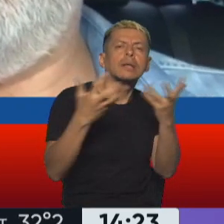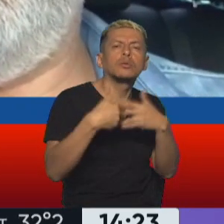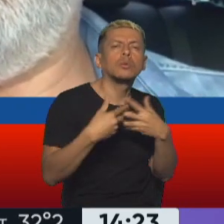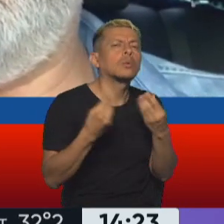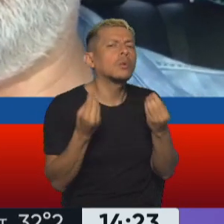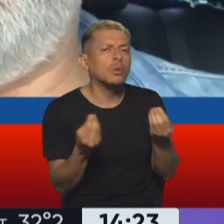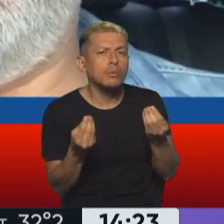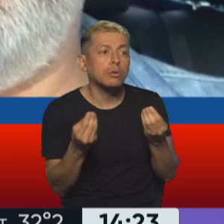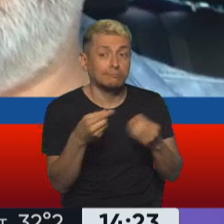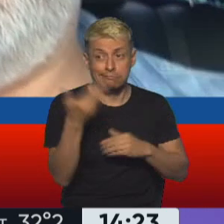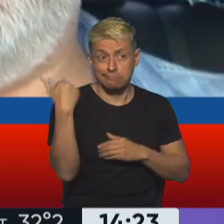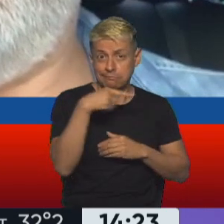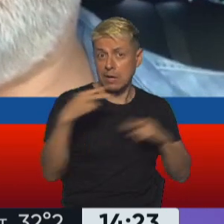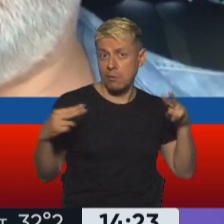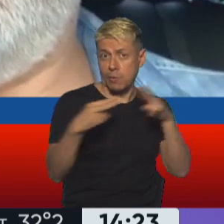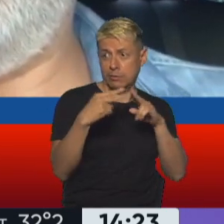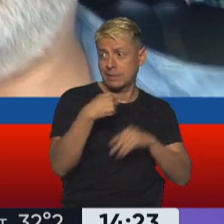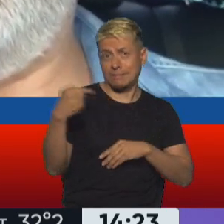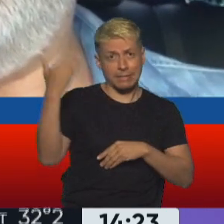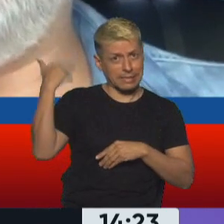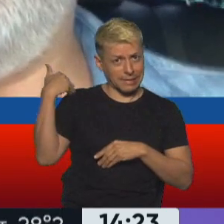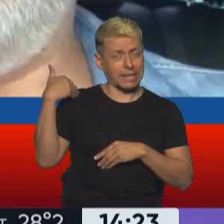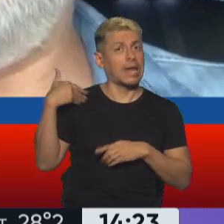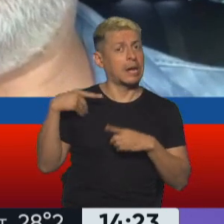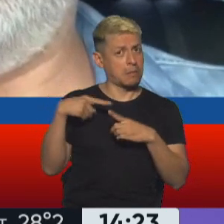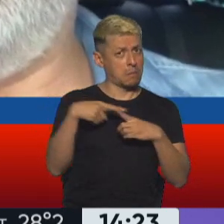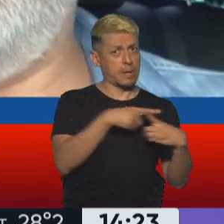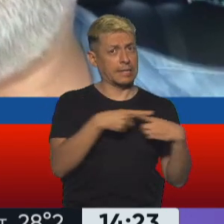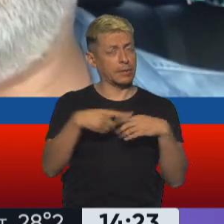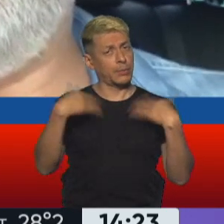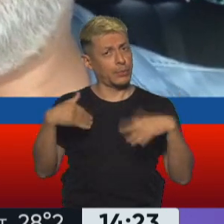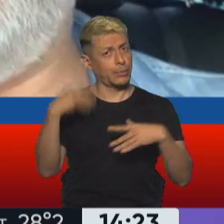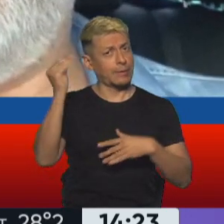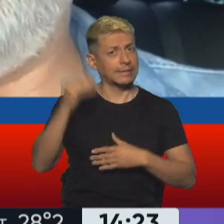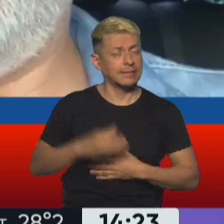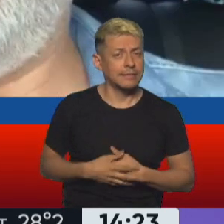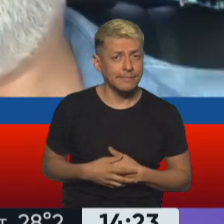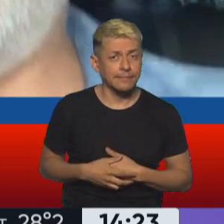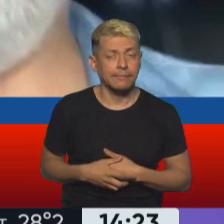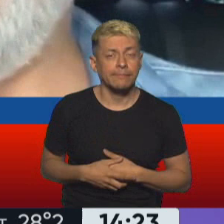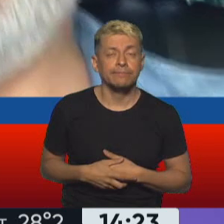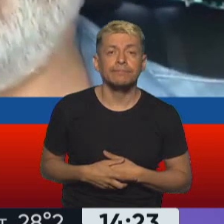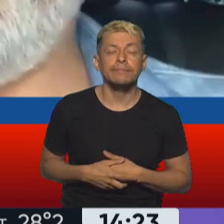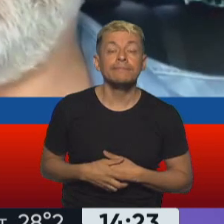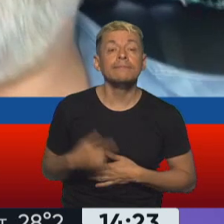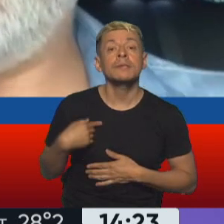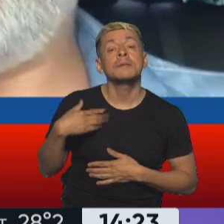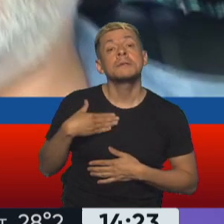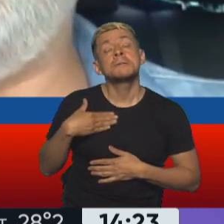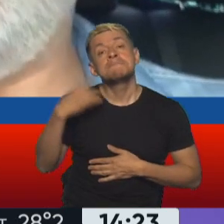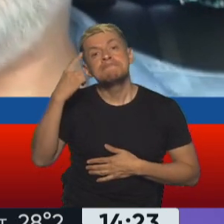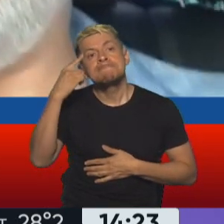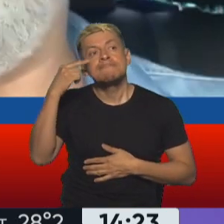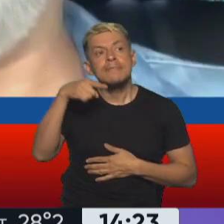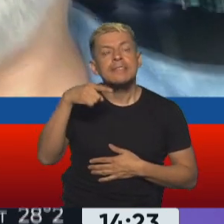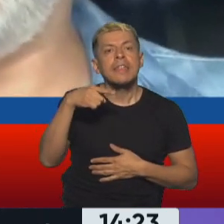ese encuentro justamente en una semana políticamente tan caliente en Brasil como esta? Yo creo que esta es una